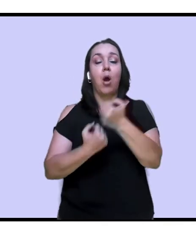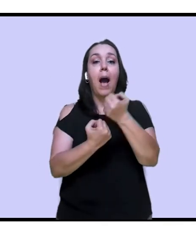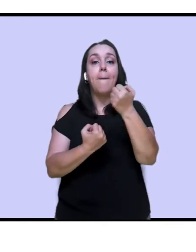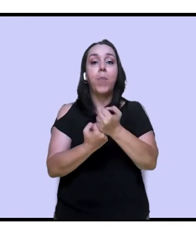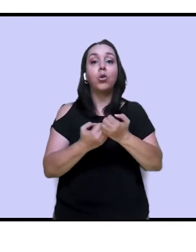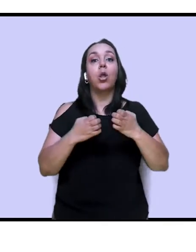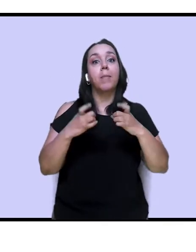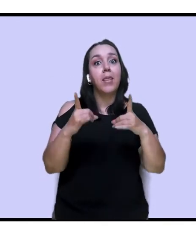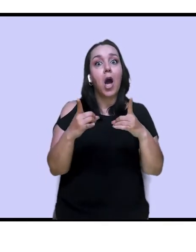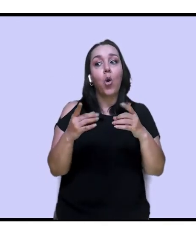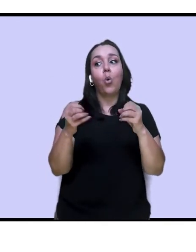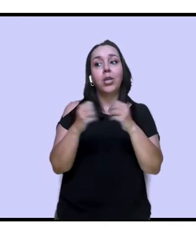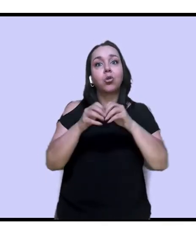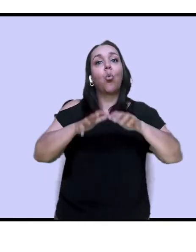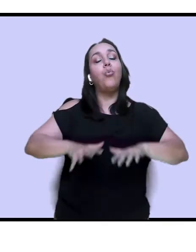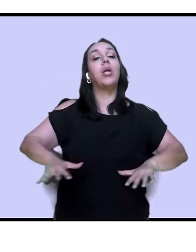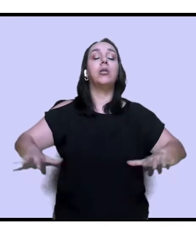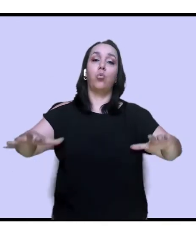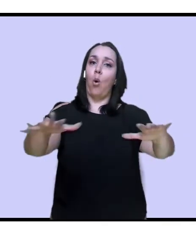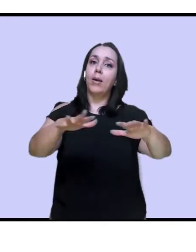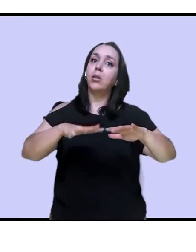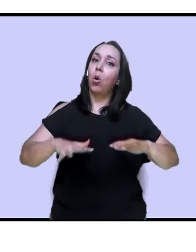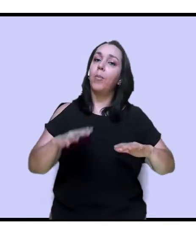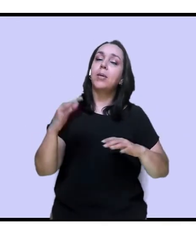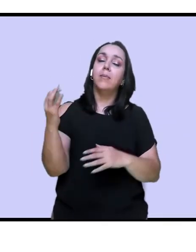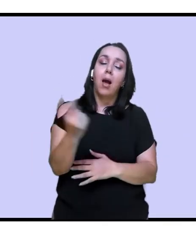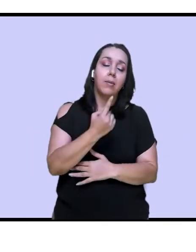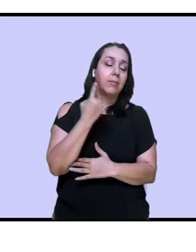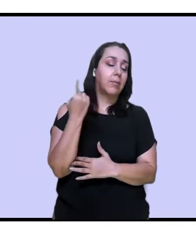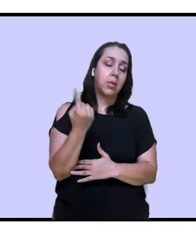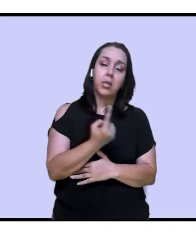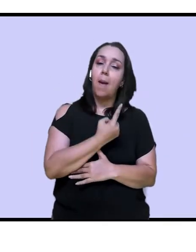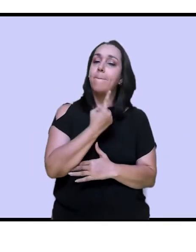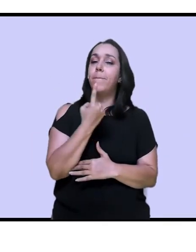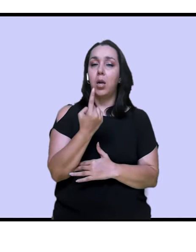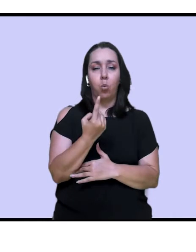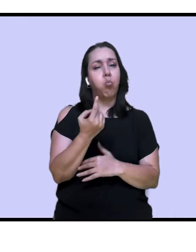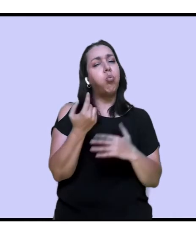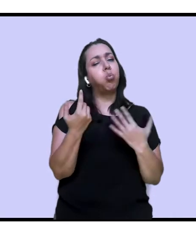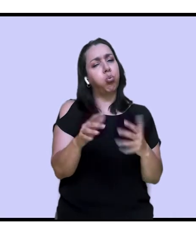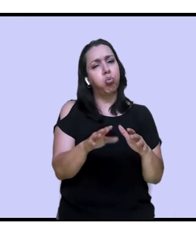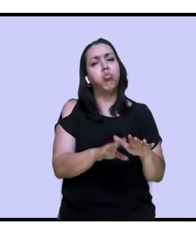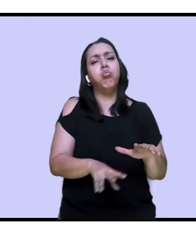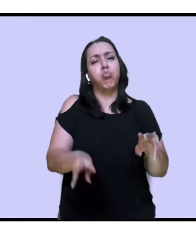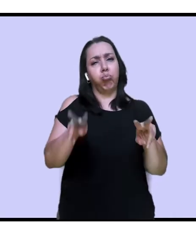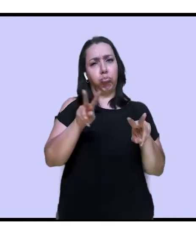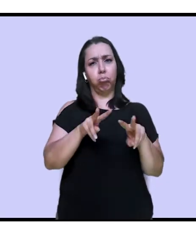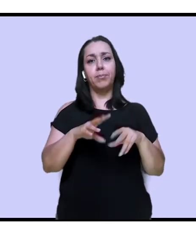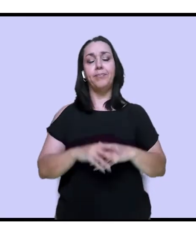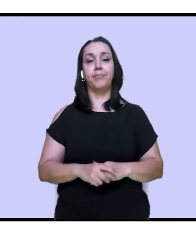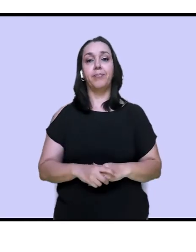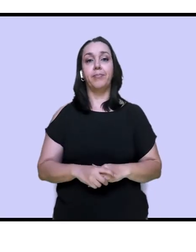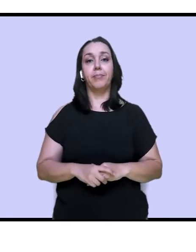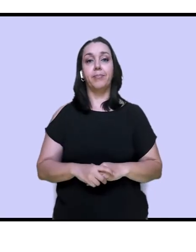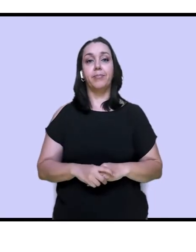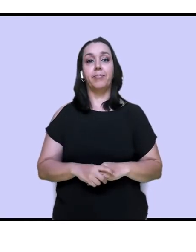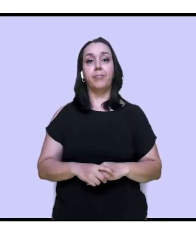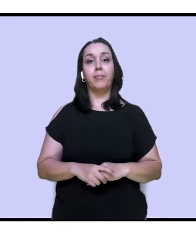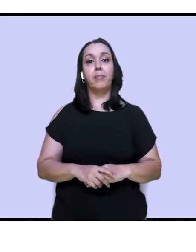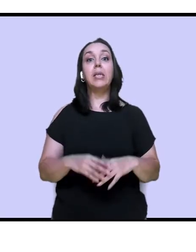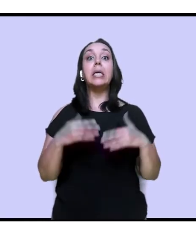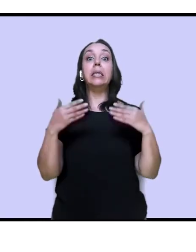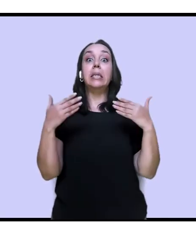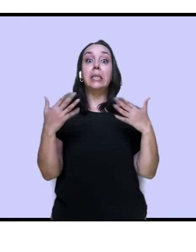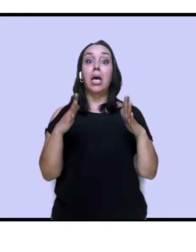apoyos pedagógicos ahí en una contextualización son siempre muy valiosos. Y